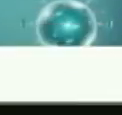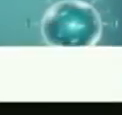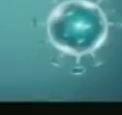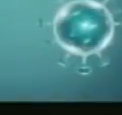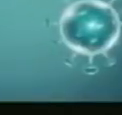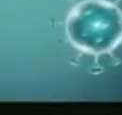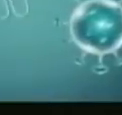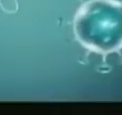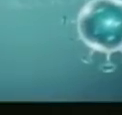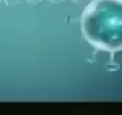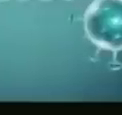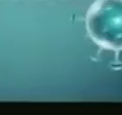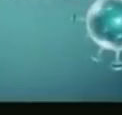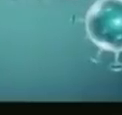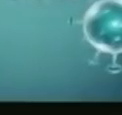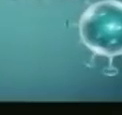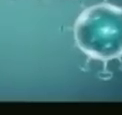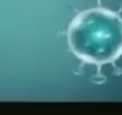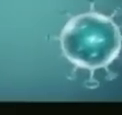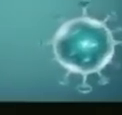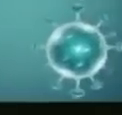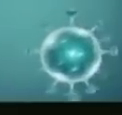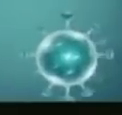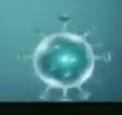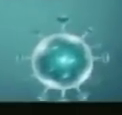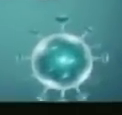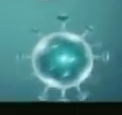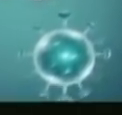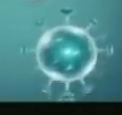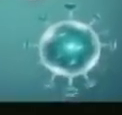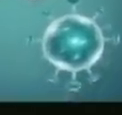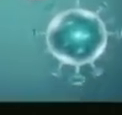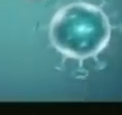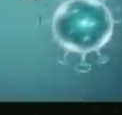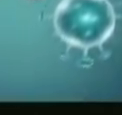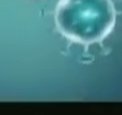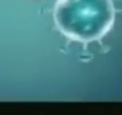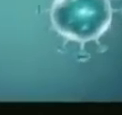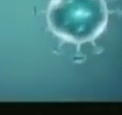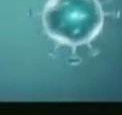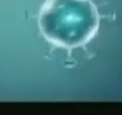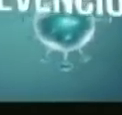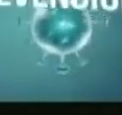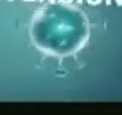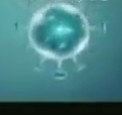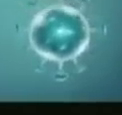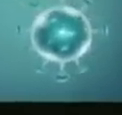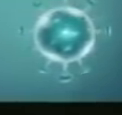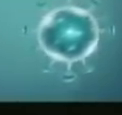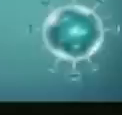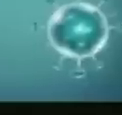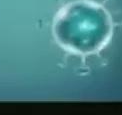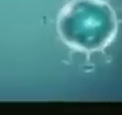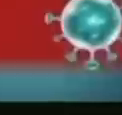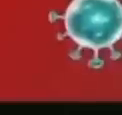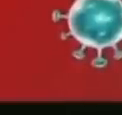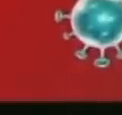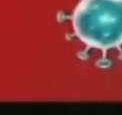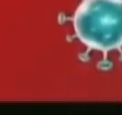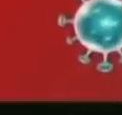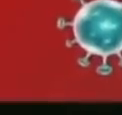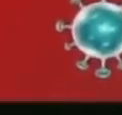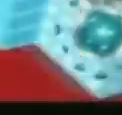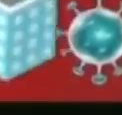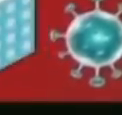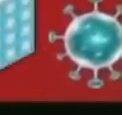Conoce los lugares con alto, medio y bajo riesgo para el contagio de COVID-19 con el semáforo de la prevención.